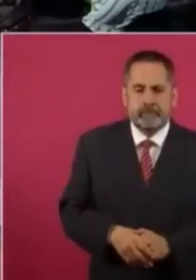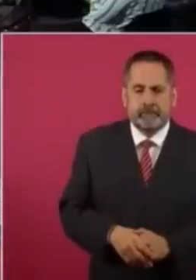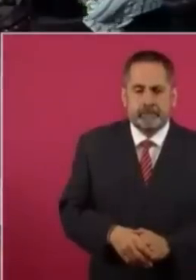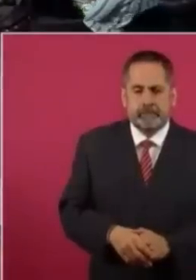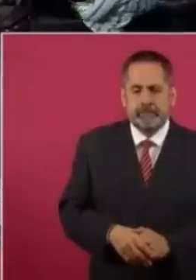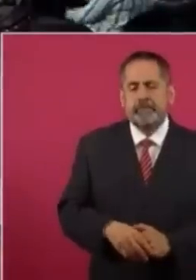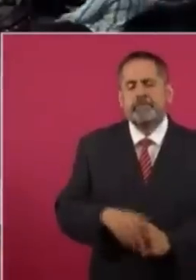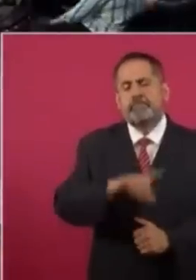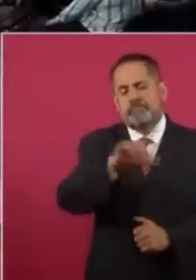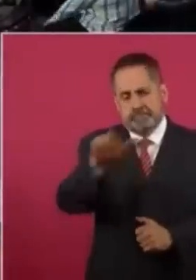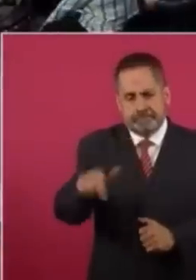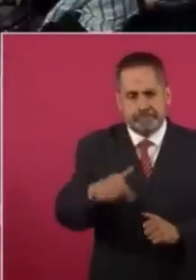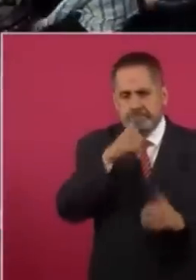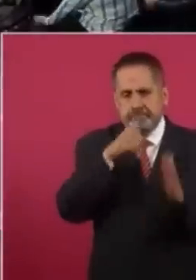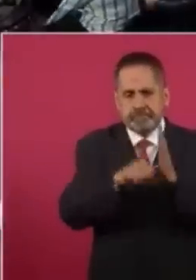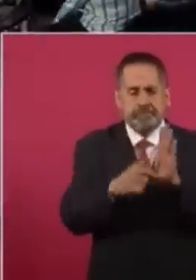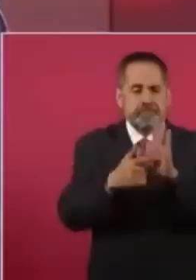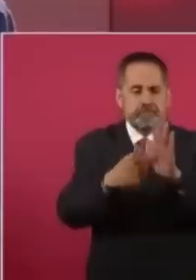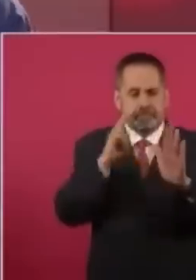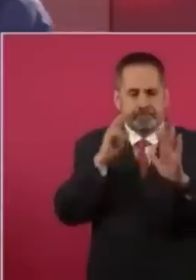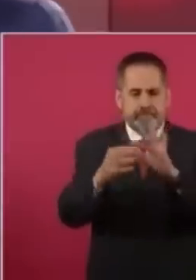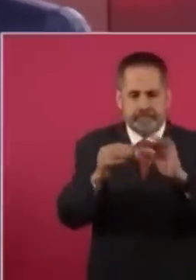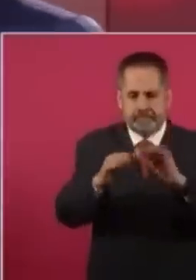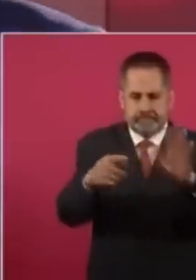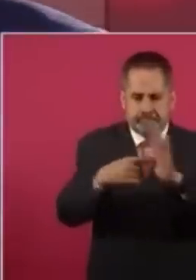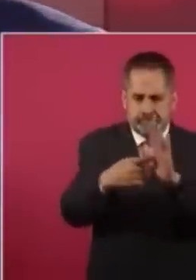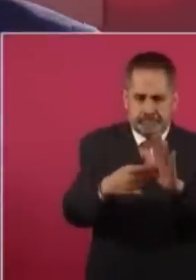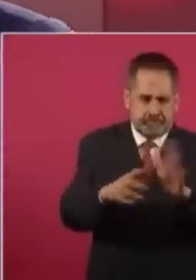Ya la van a ver en su momento.